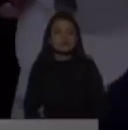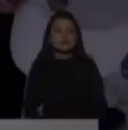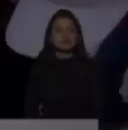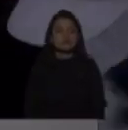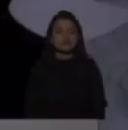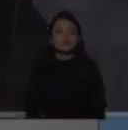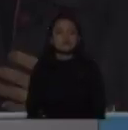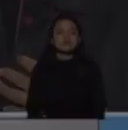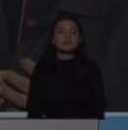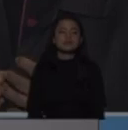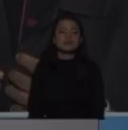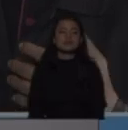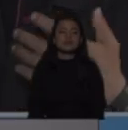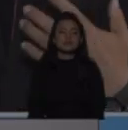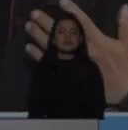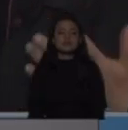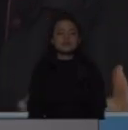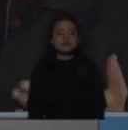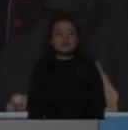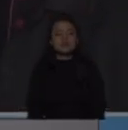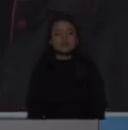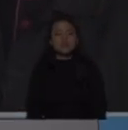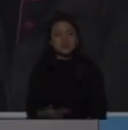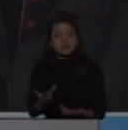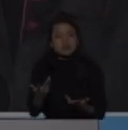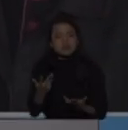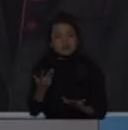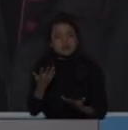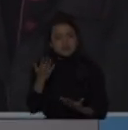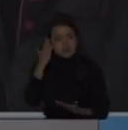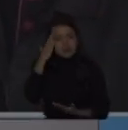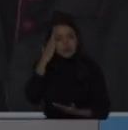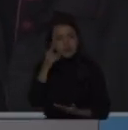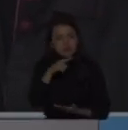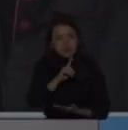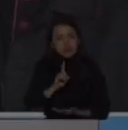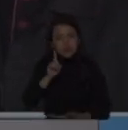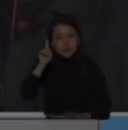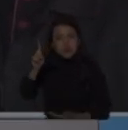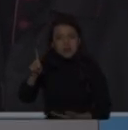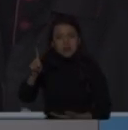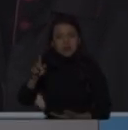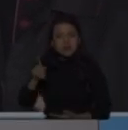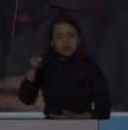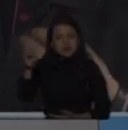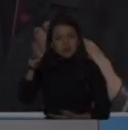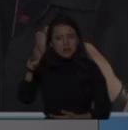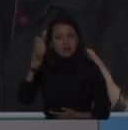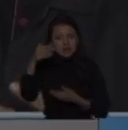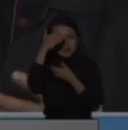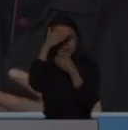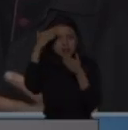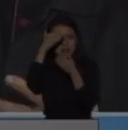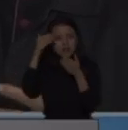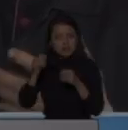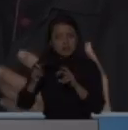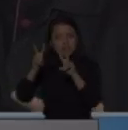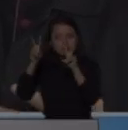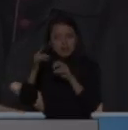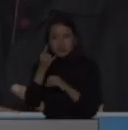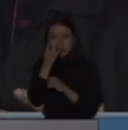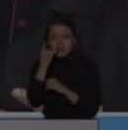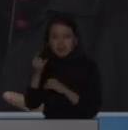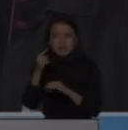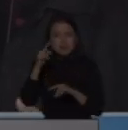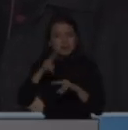sus quebrantos de salud, sabiendo que él quería estar en la COP28 allá en Emiratos Árabes Unidos, porque es un tema que le interesa,